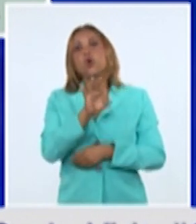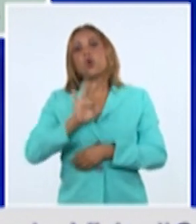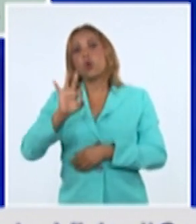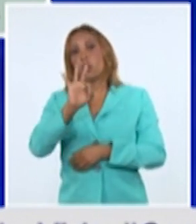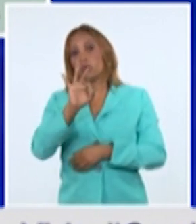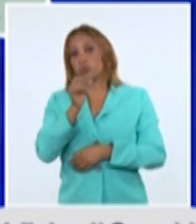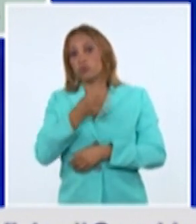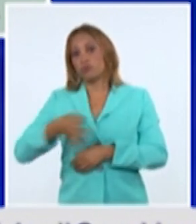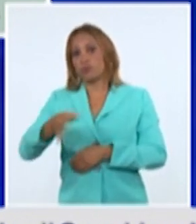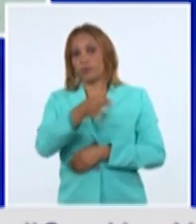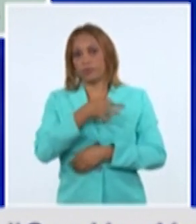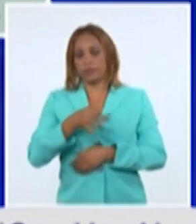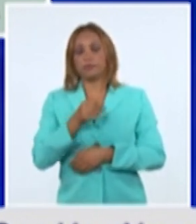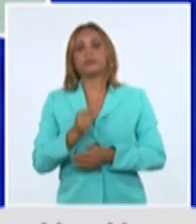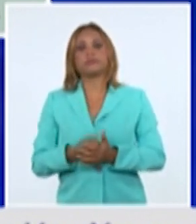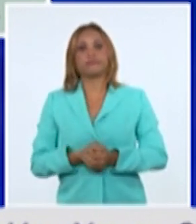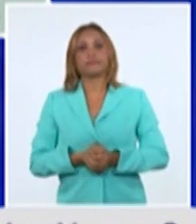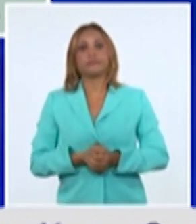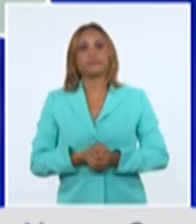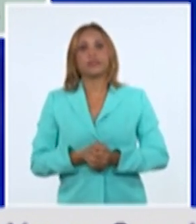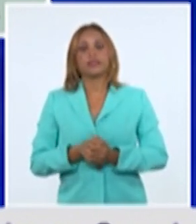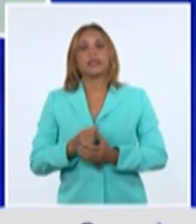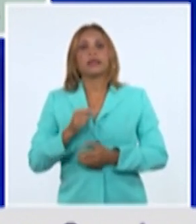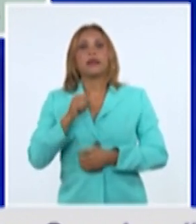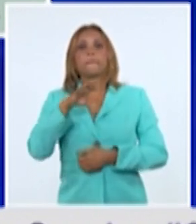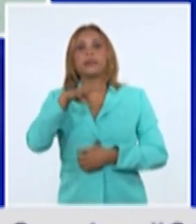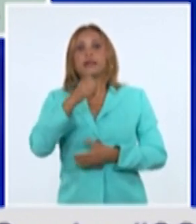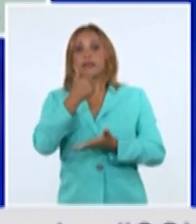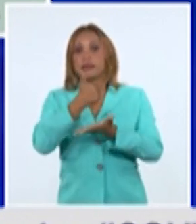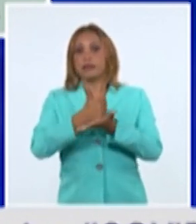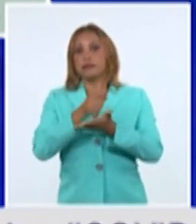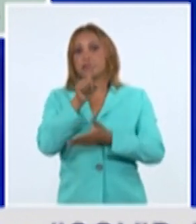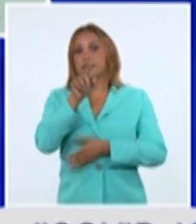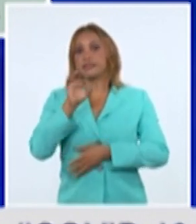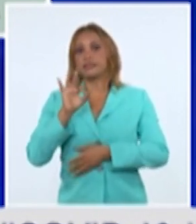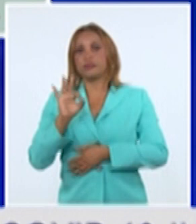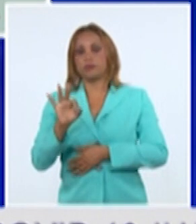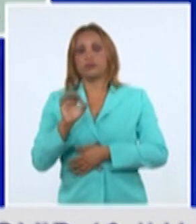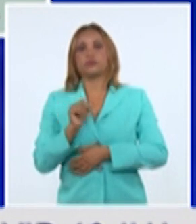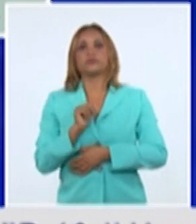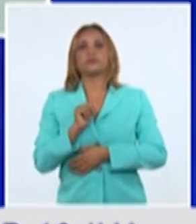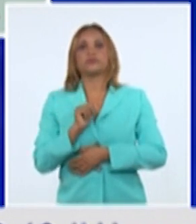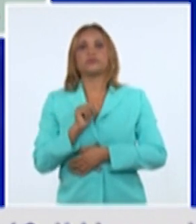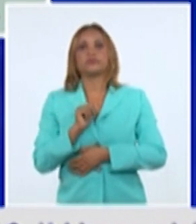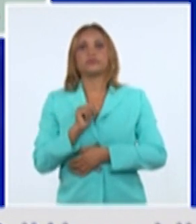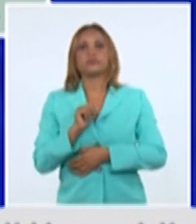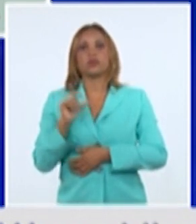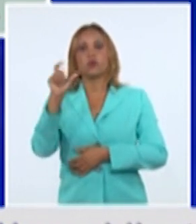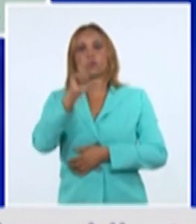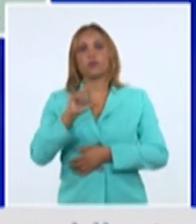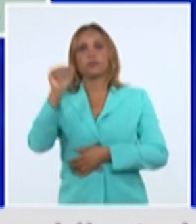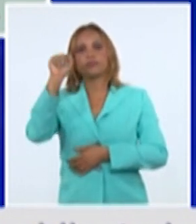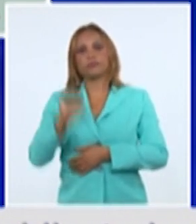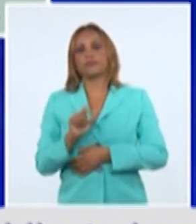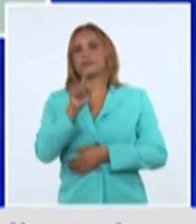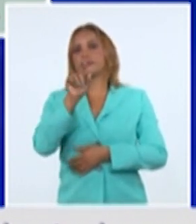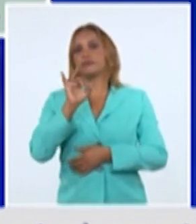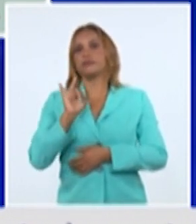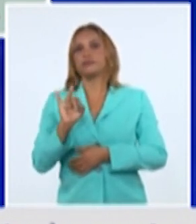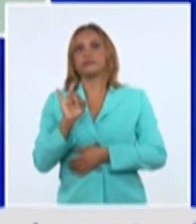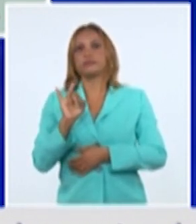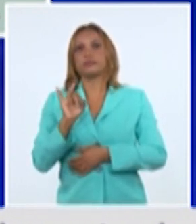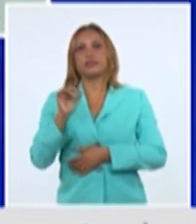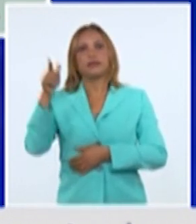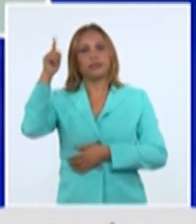11 municipios. Pinar del Río y la ciudad con solo 18 casos positivos, Consolación del Sur 17,